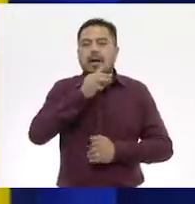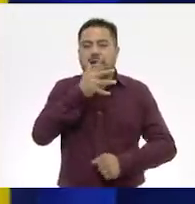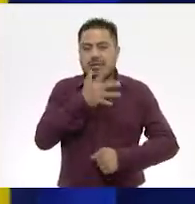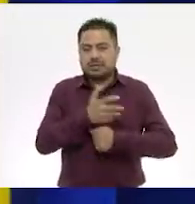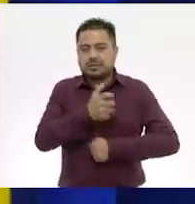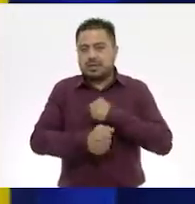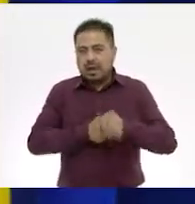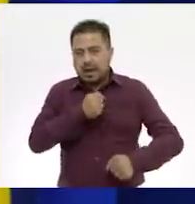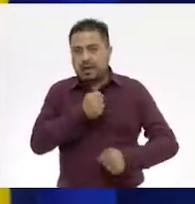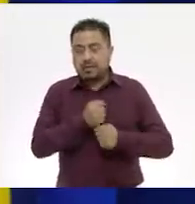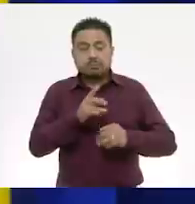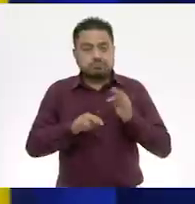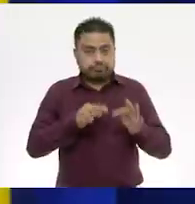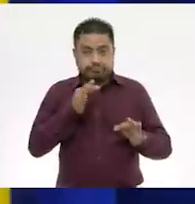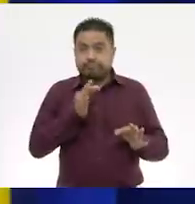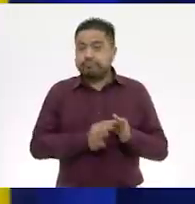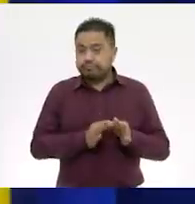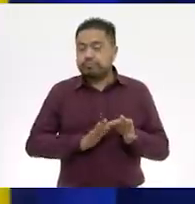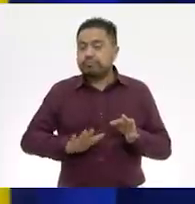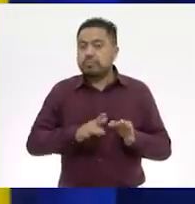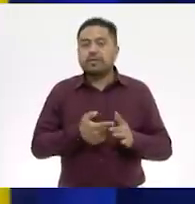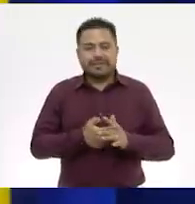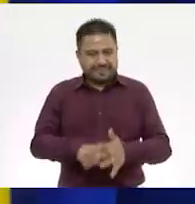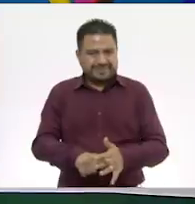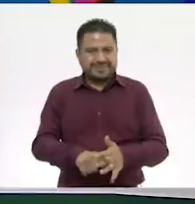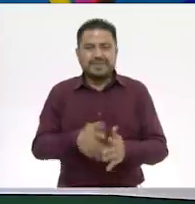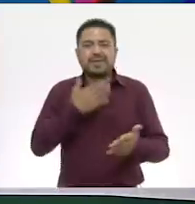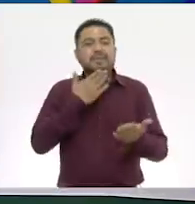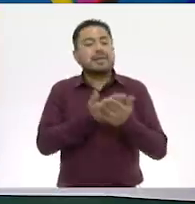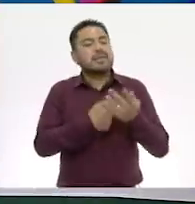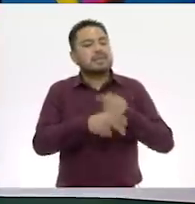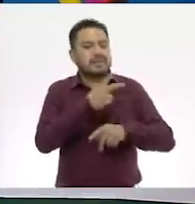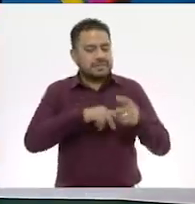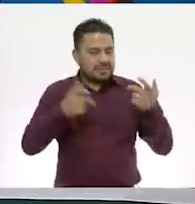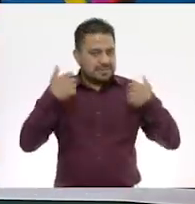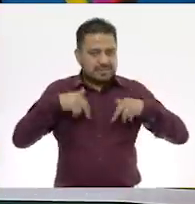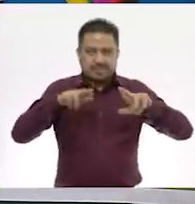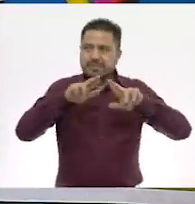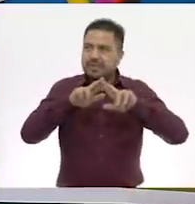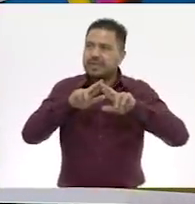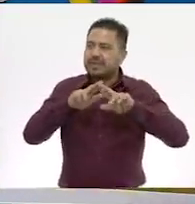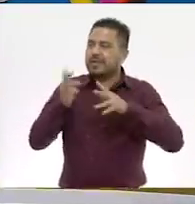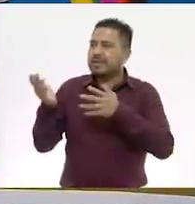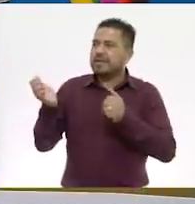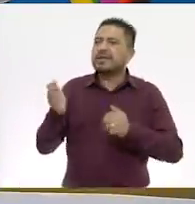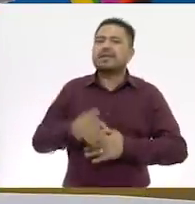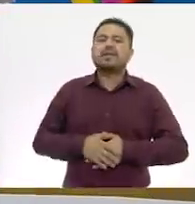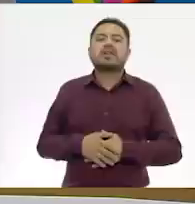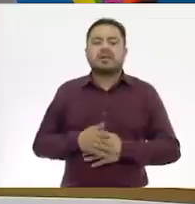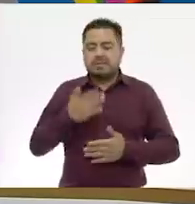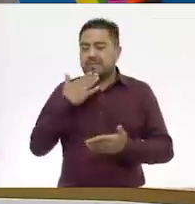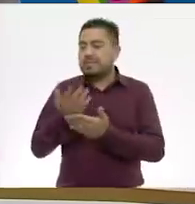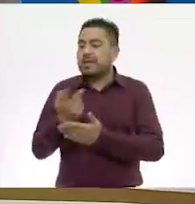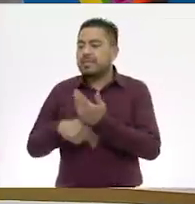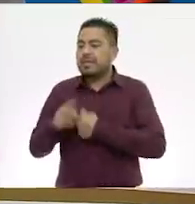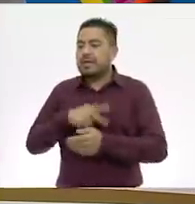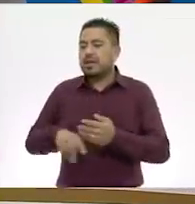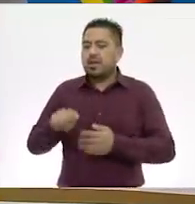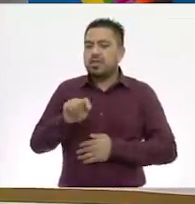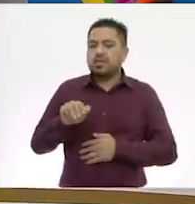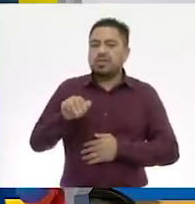5º grado. ¿Están listos? ¡Comenzamos! Bienvenido, profesor. Bienvenido, Ton. Gracias. Ton, Hola. bienvenido. Ale,